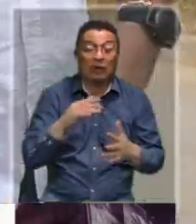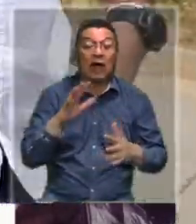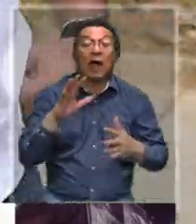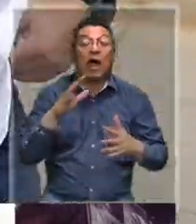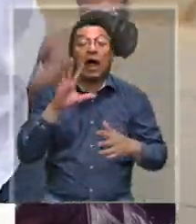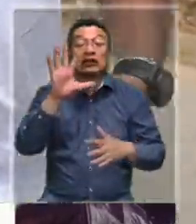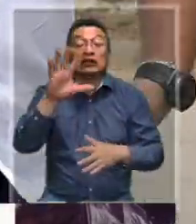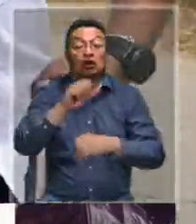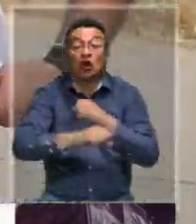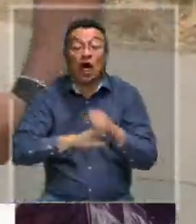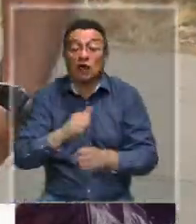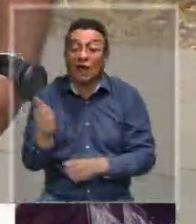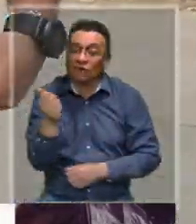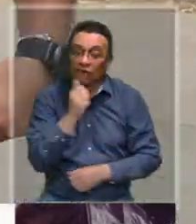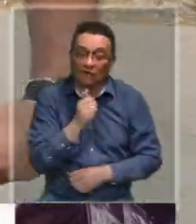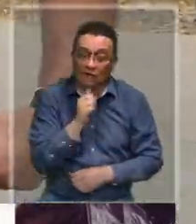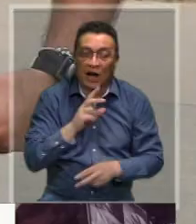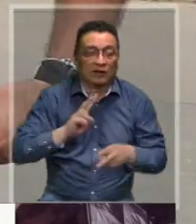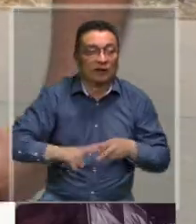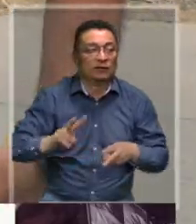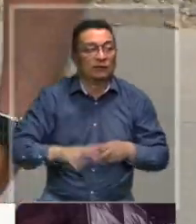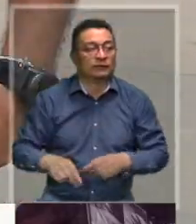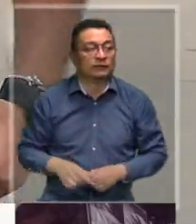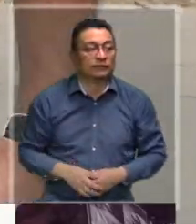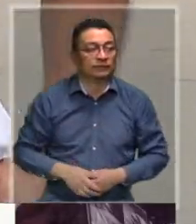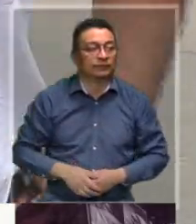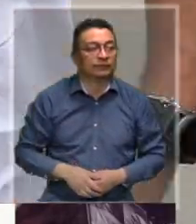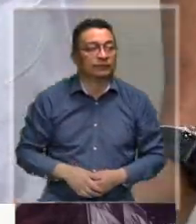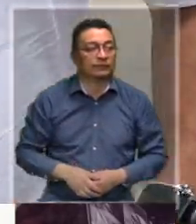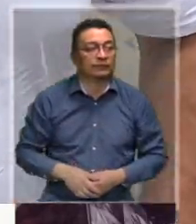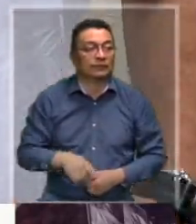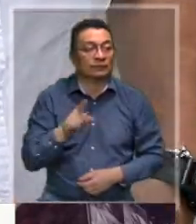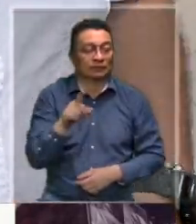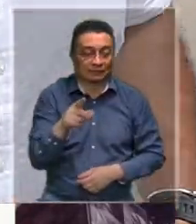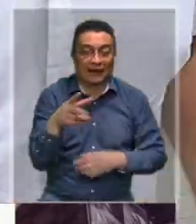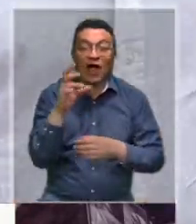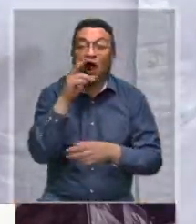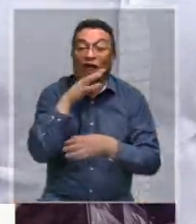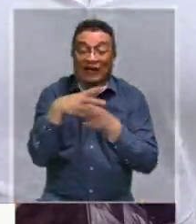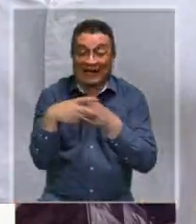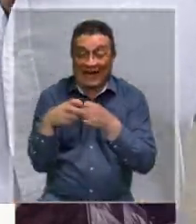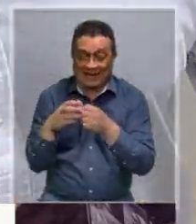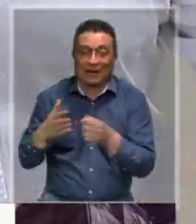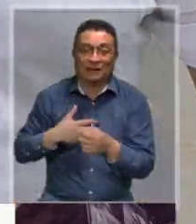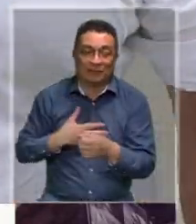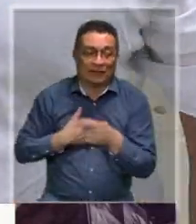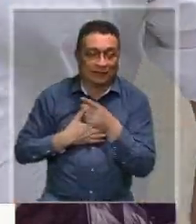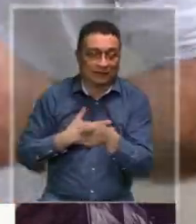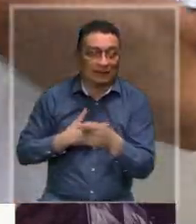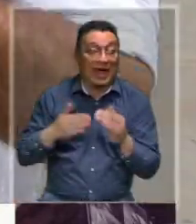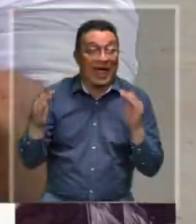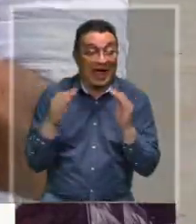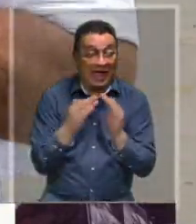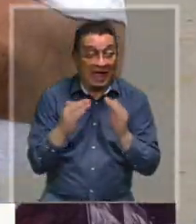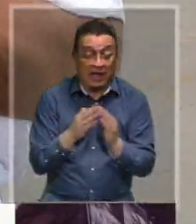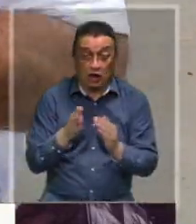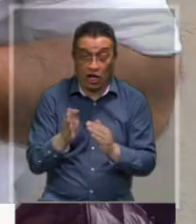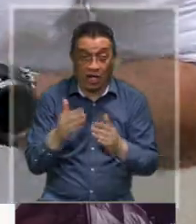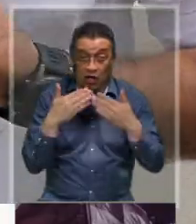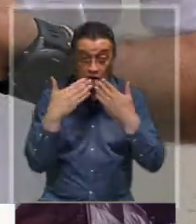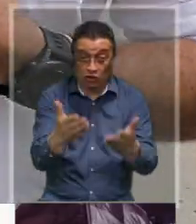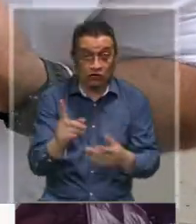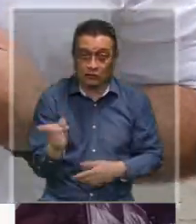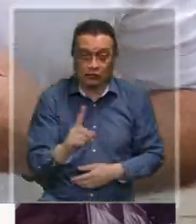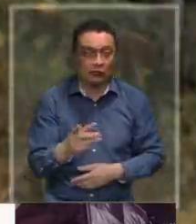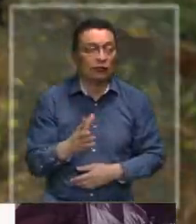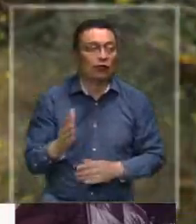inconclusa. Esa naranjita. Esa es la suya, la casa. Esa es la mía. Casa que, casa que todavía no le entregan. Todavía no le